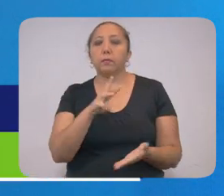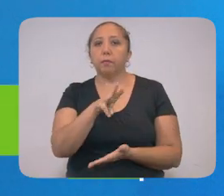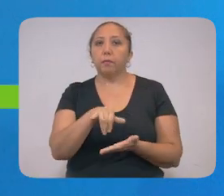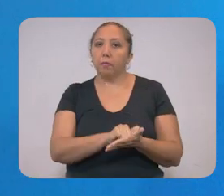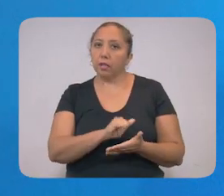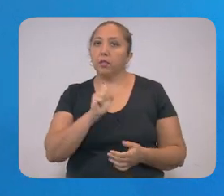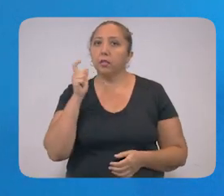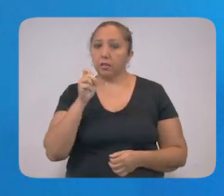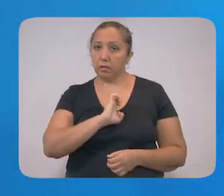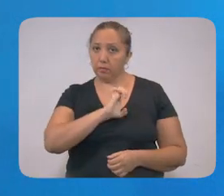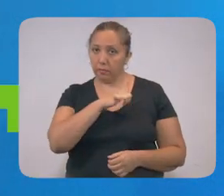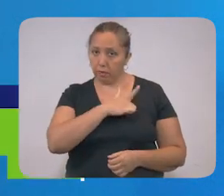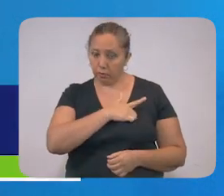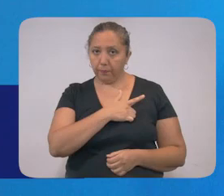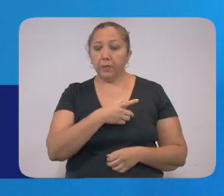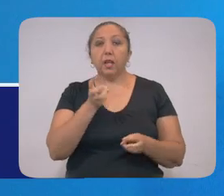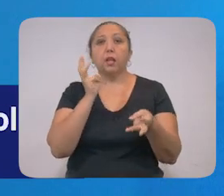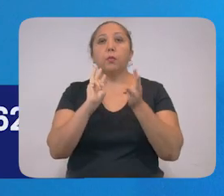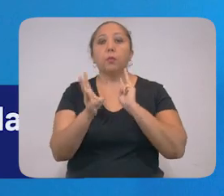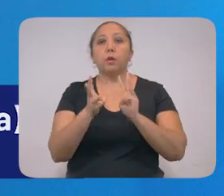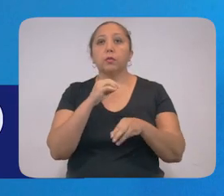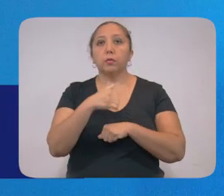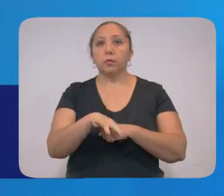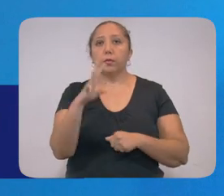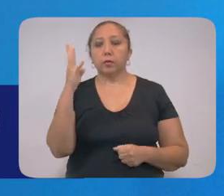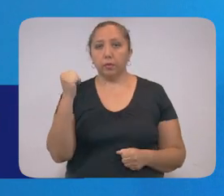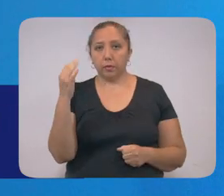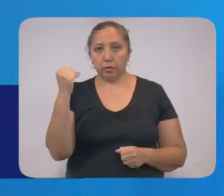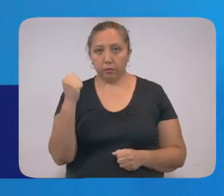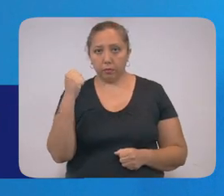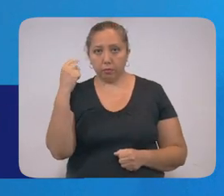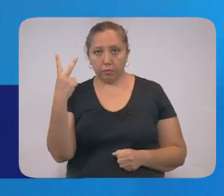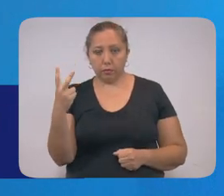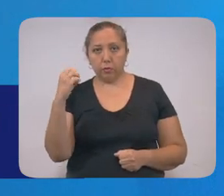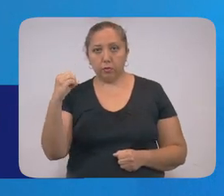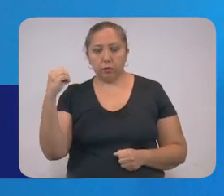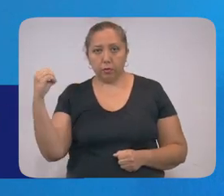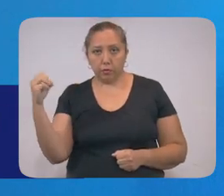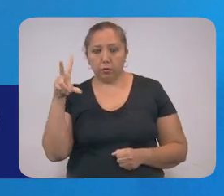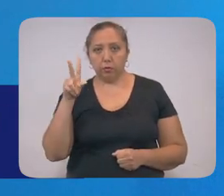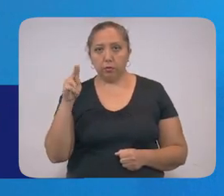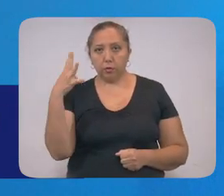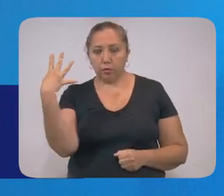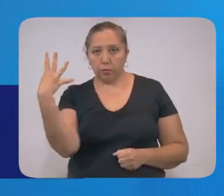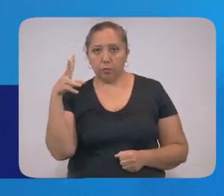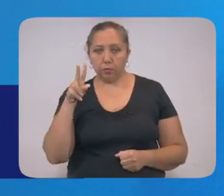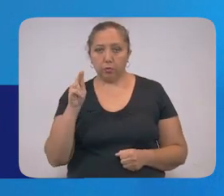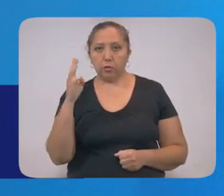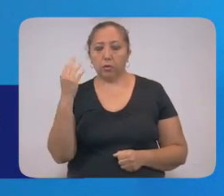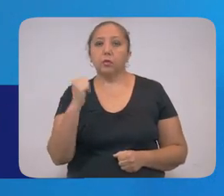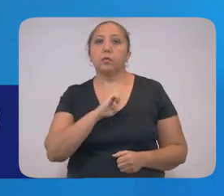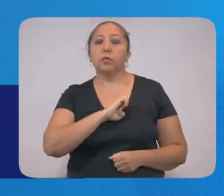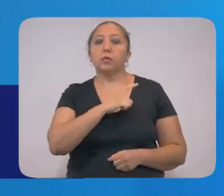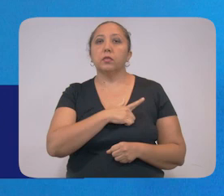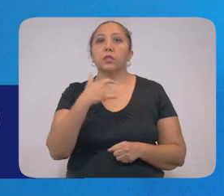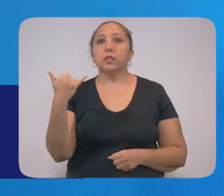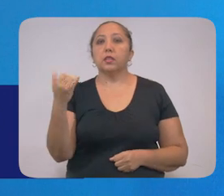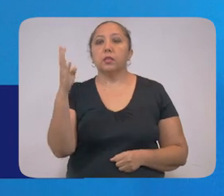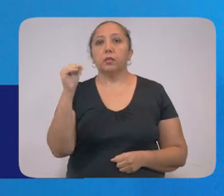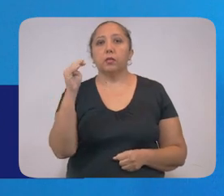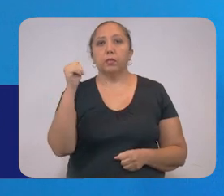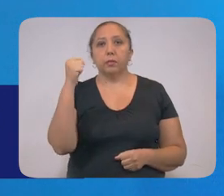maya y en español. El chat de WhatsApp en el número 9992-008489 en español y